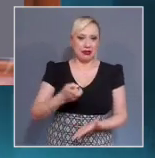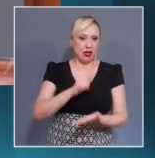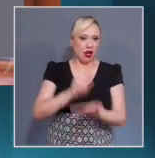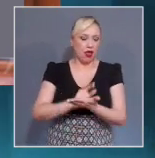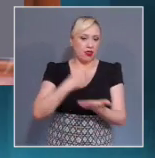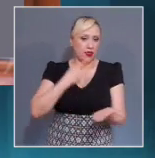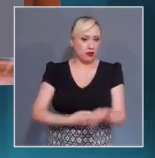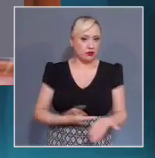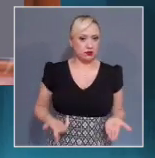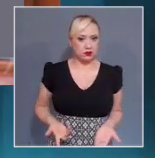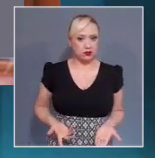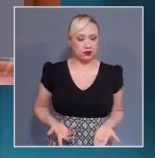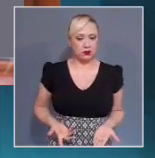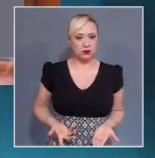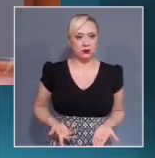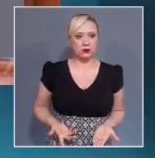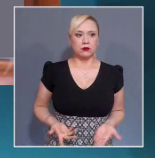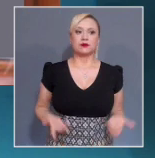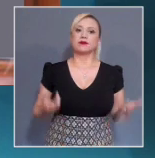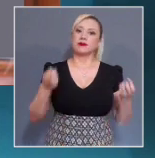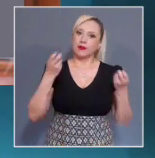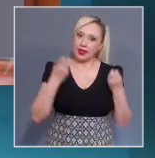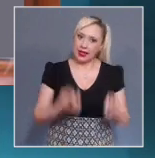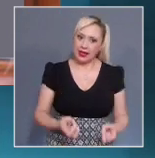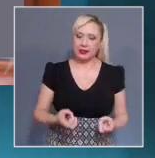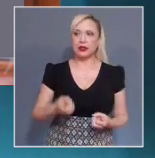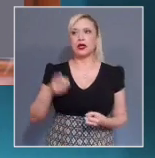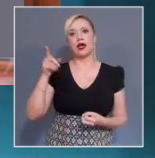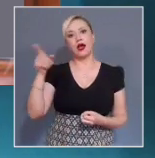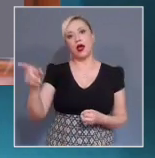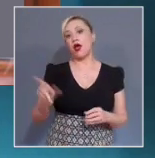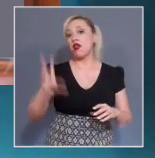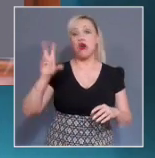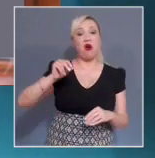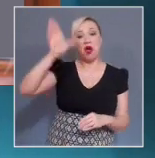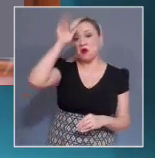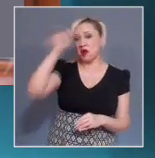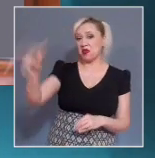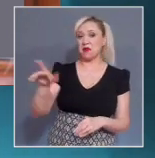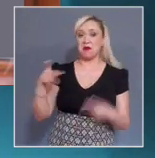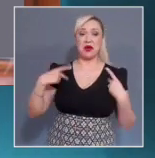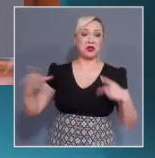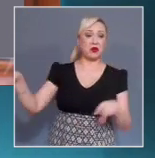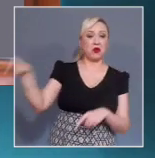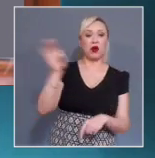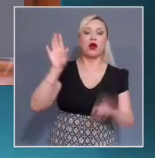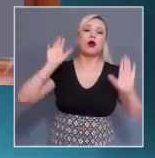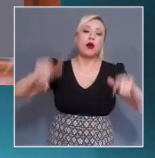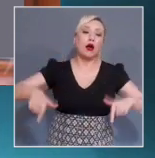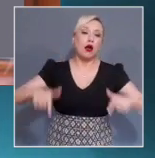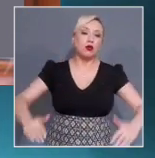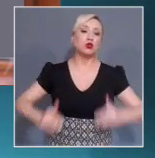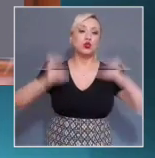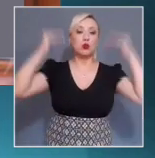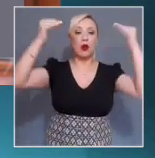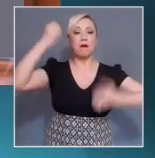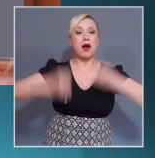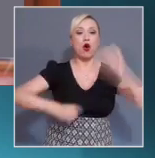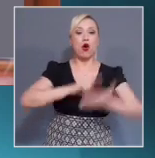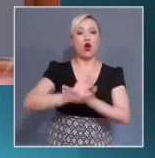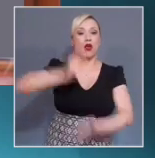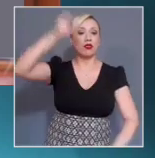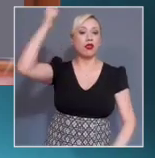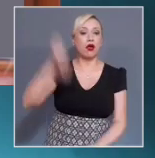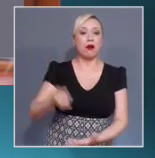Este mismo criterio, de alguna manera, lo ha sostenido la Suprema Corte de Justicia de la Nación,